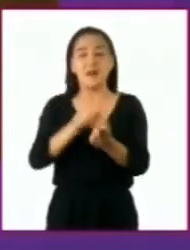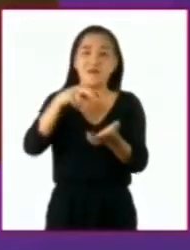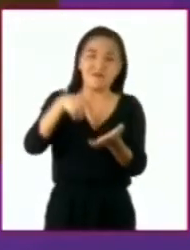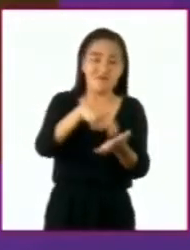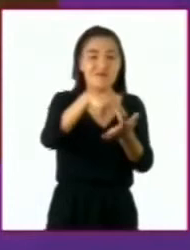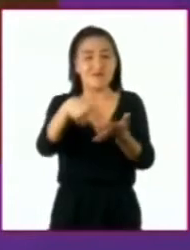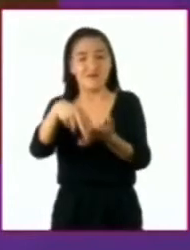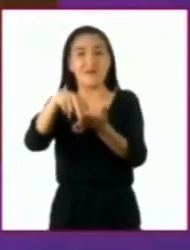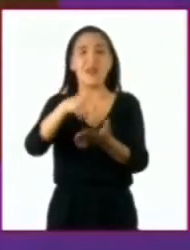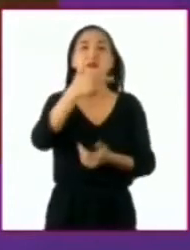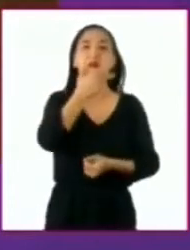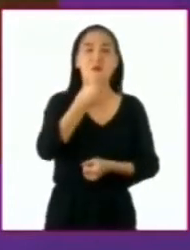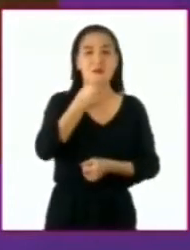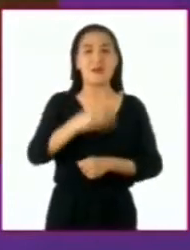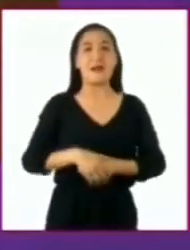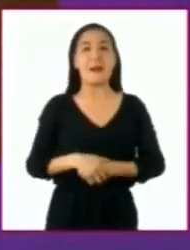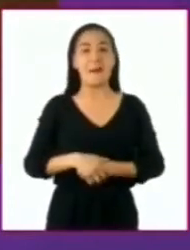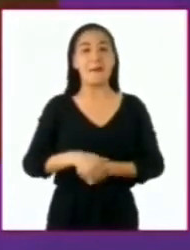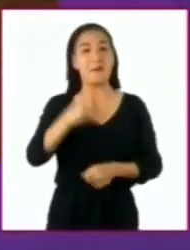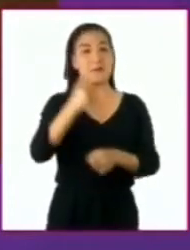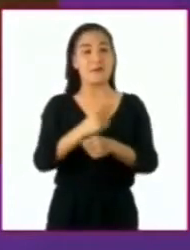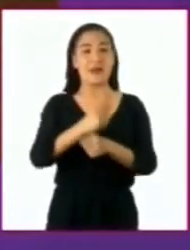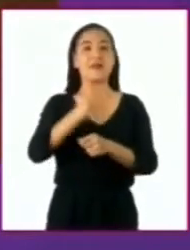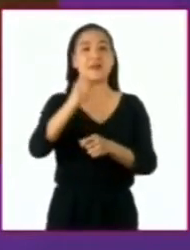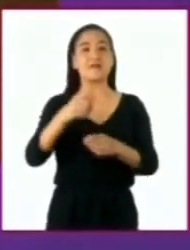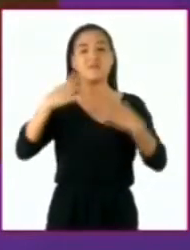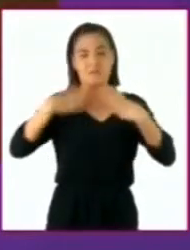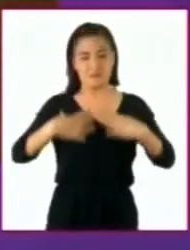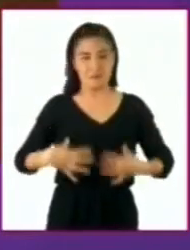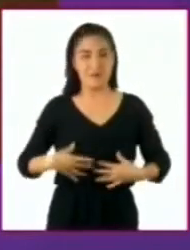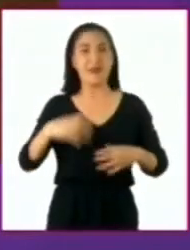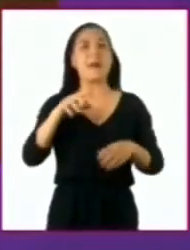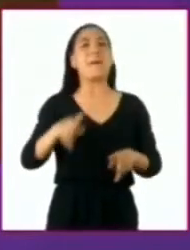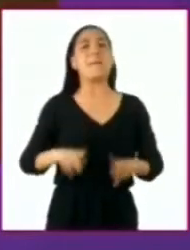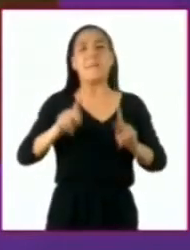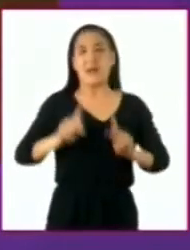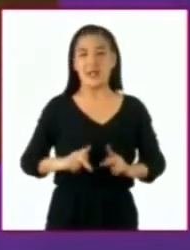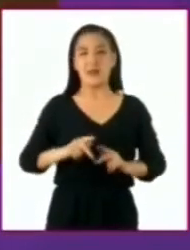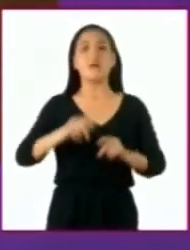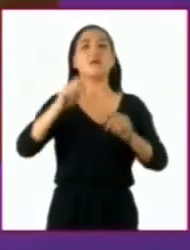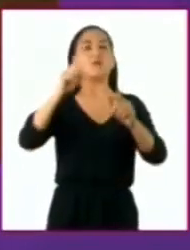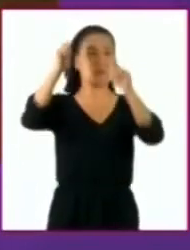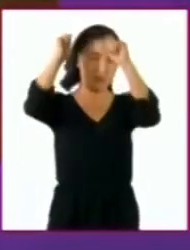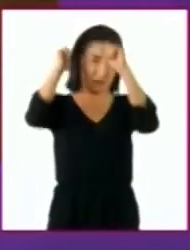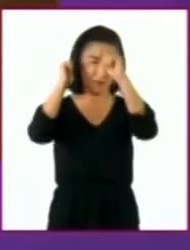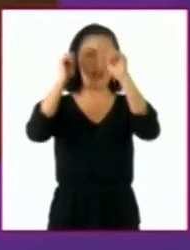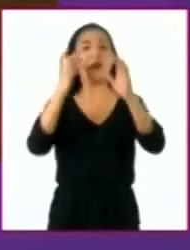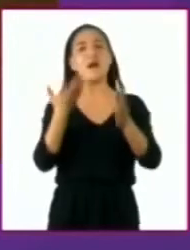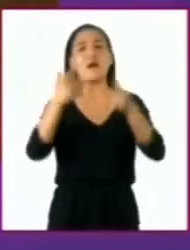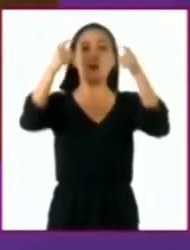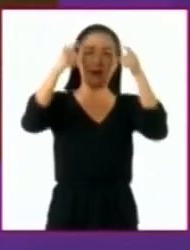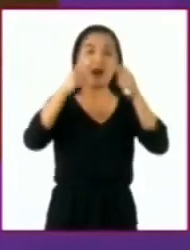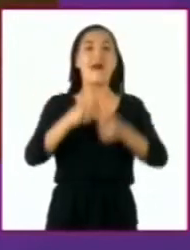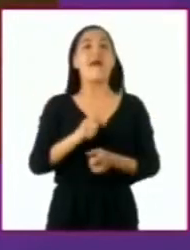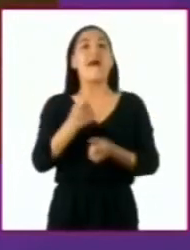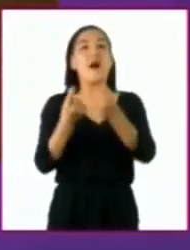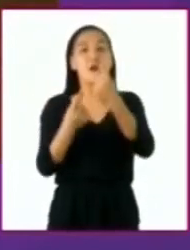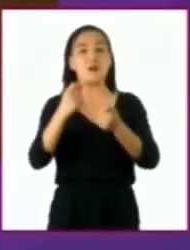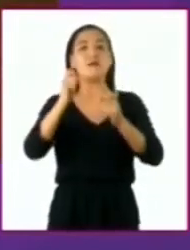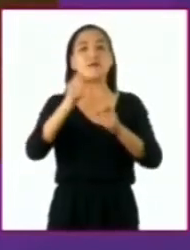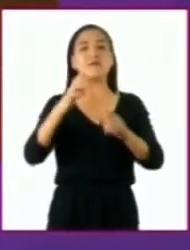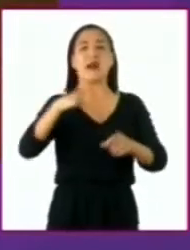Los primeros visten camisa y pantalón, llevan casco o sombrero. Uno de ellos porta un